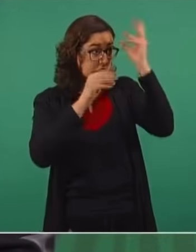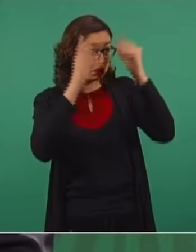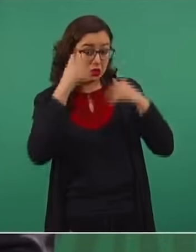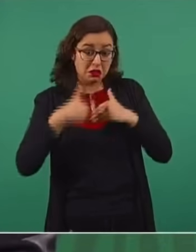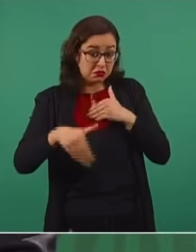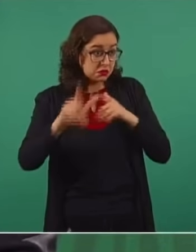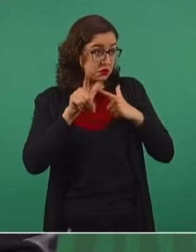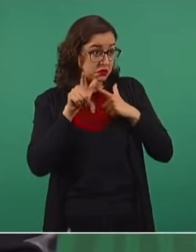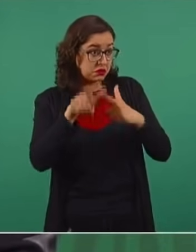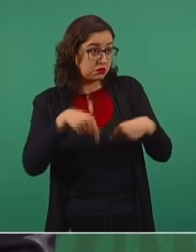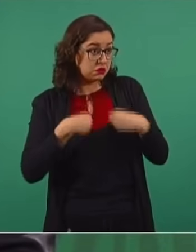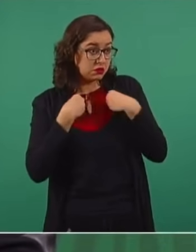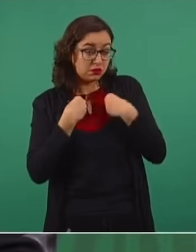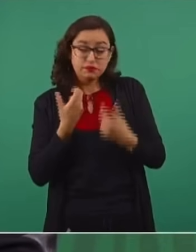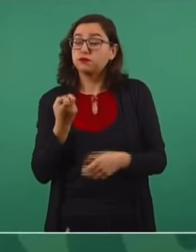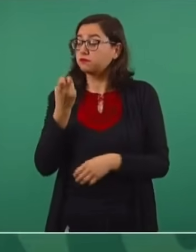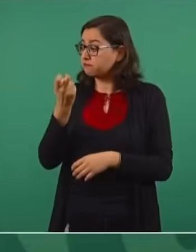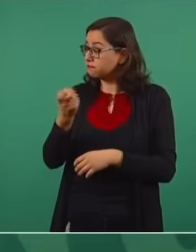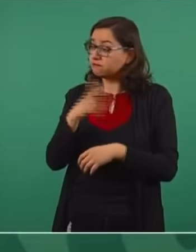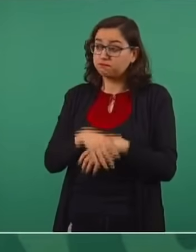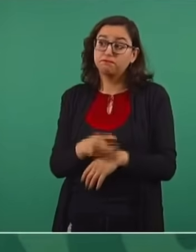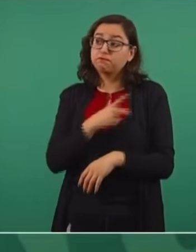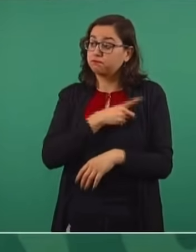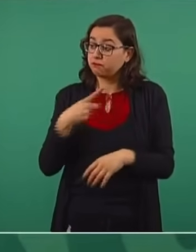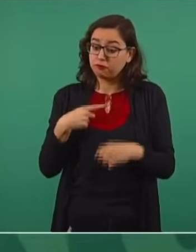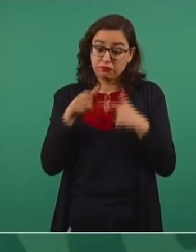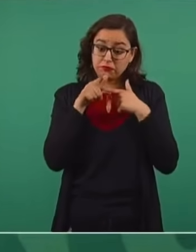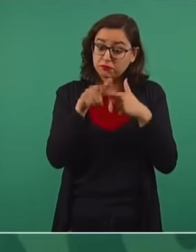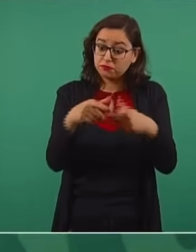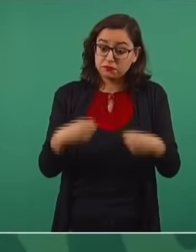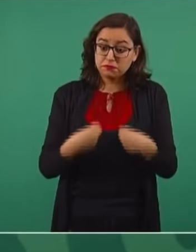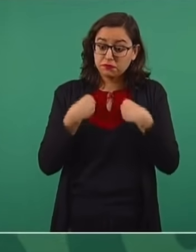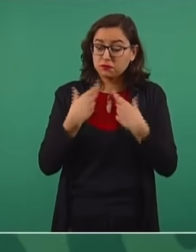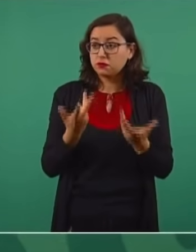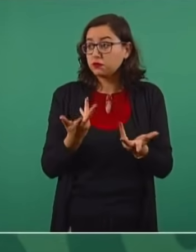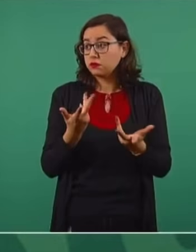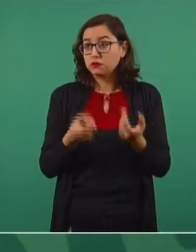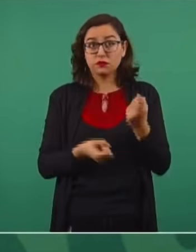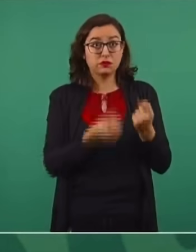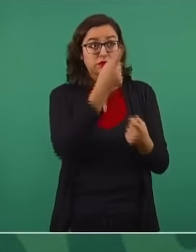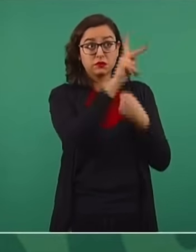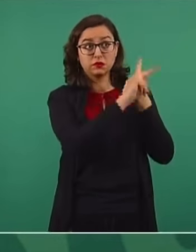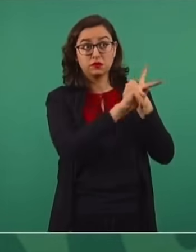hay países en donde no se raro